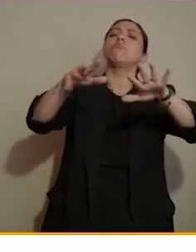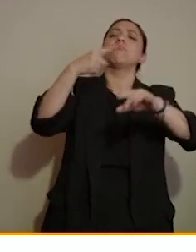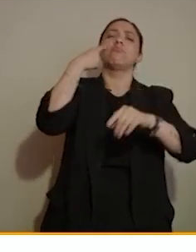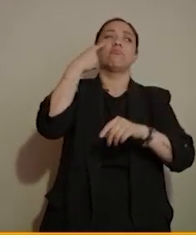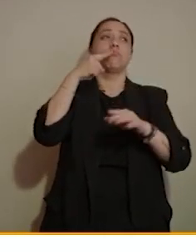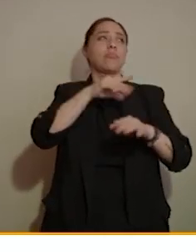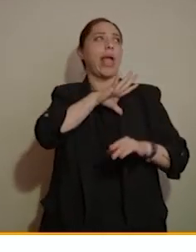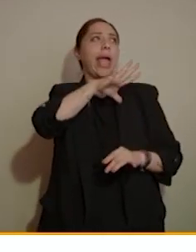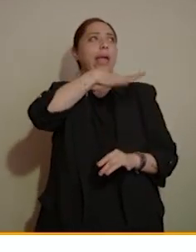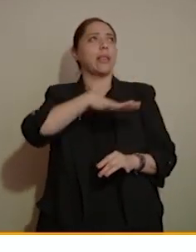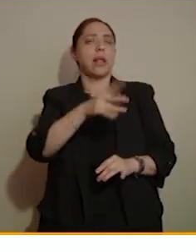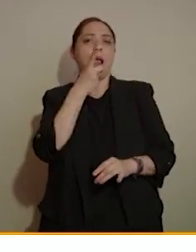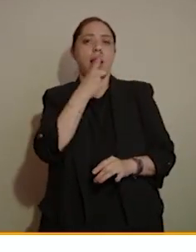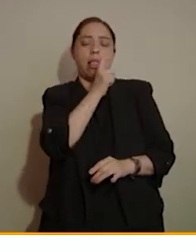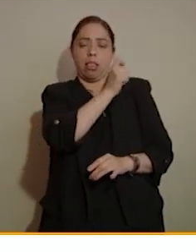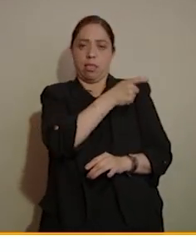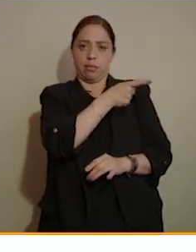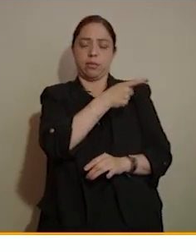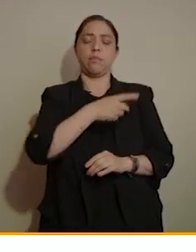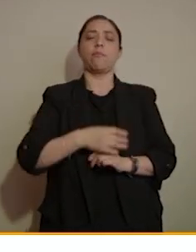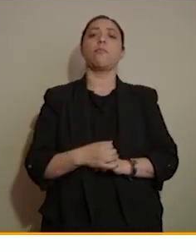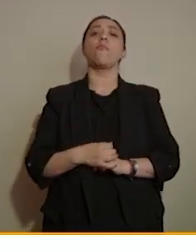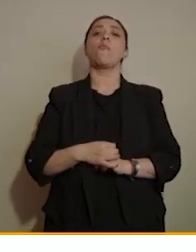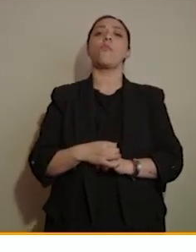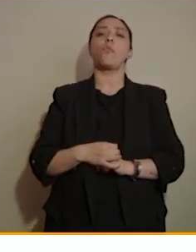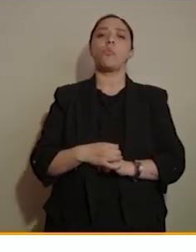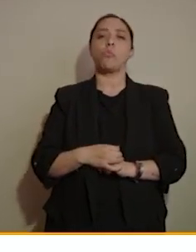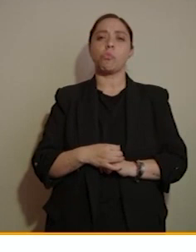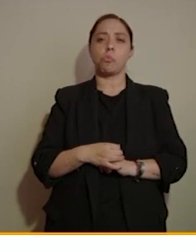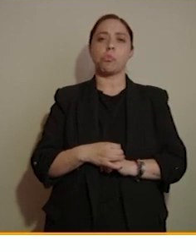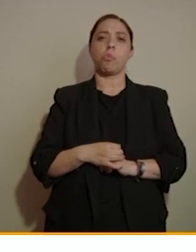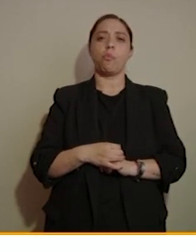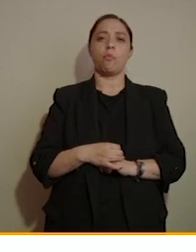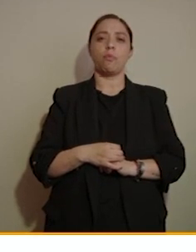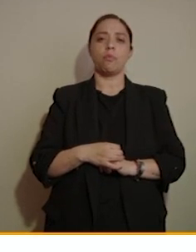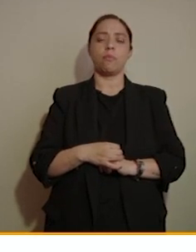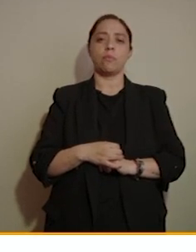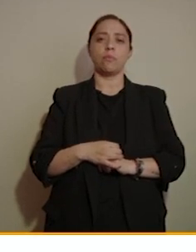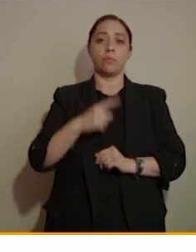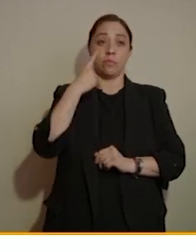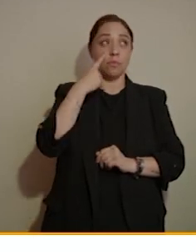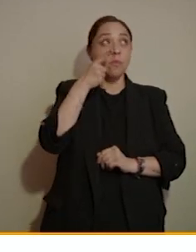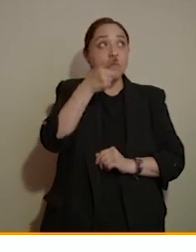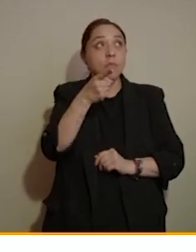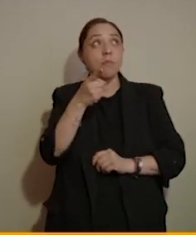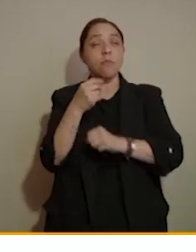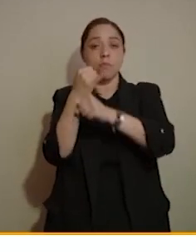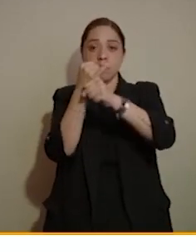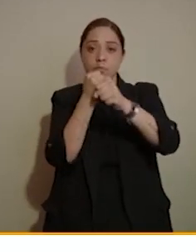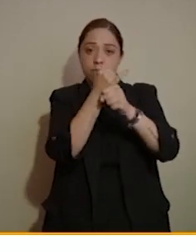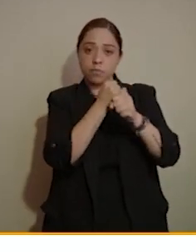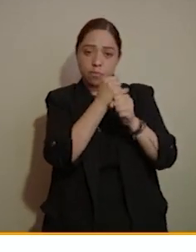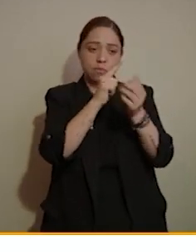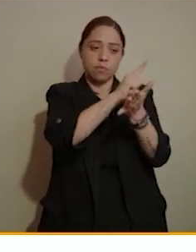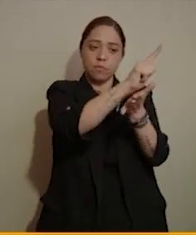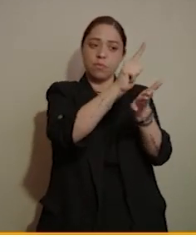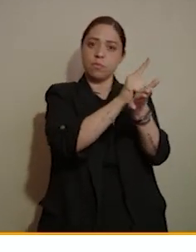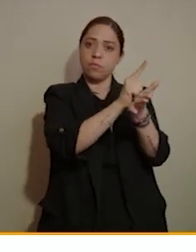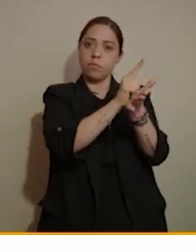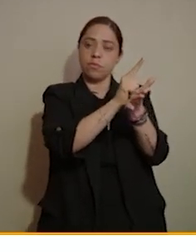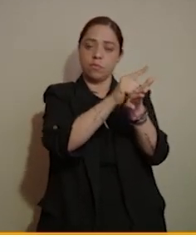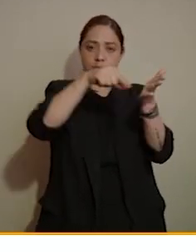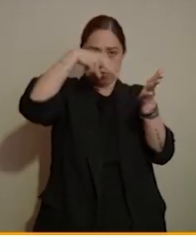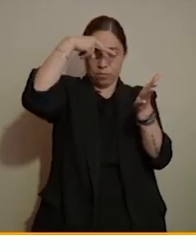al diagnóstico ya comentado, se mapeó el marco legal mexicano y